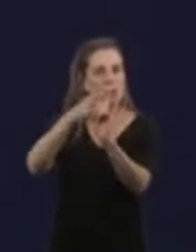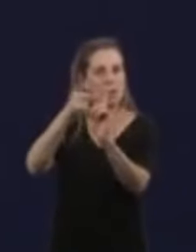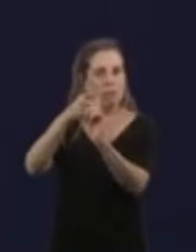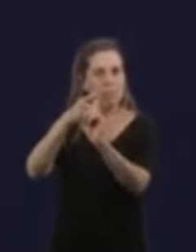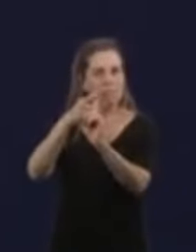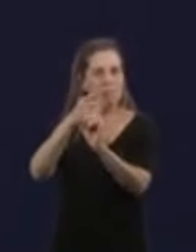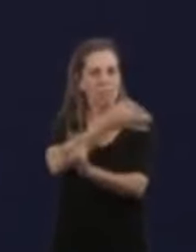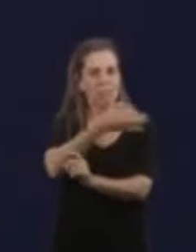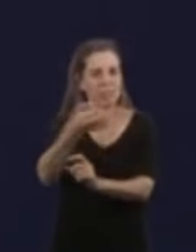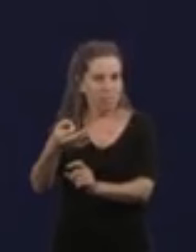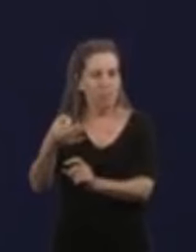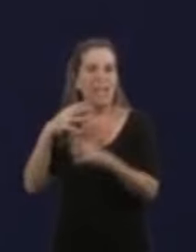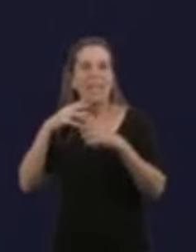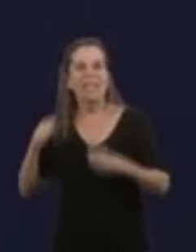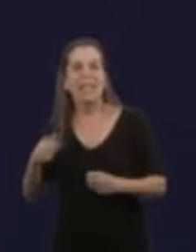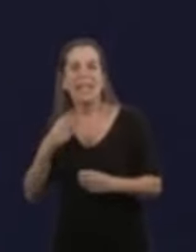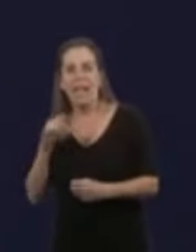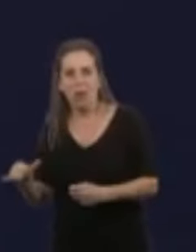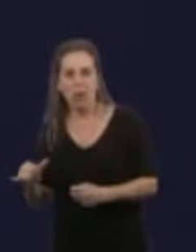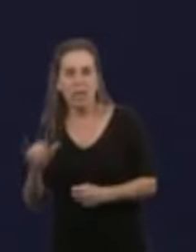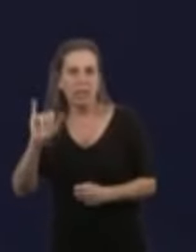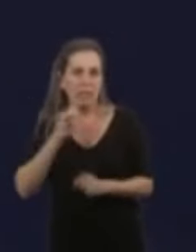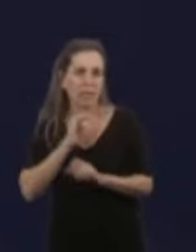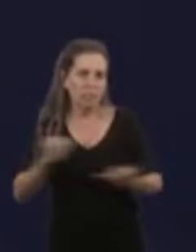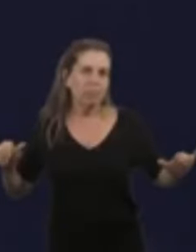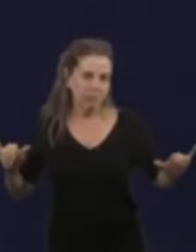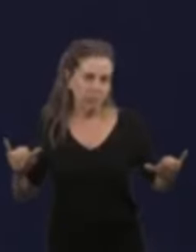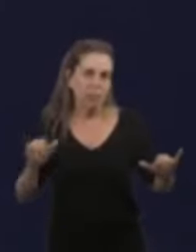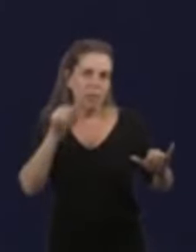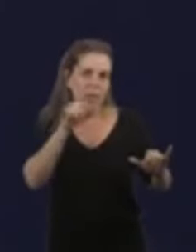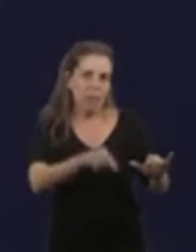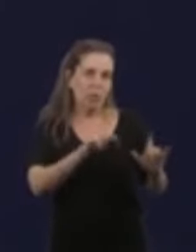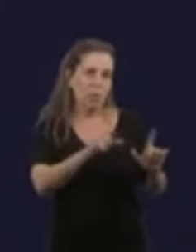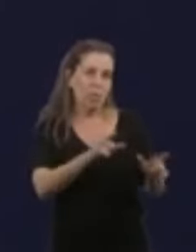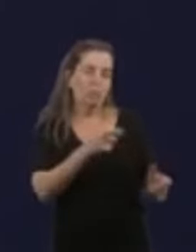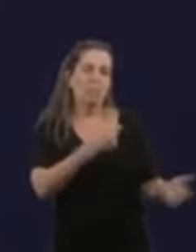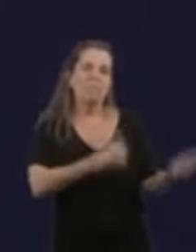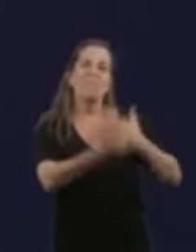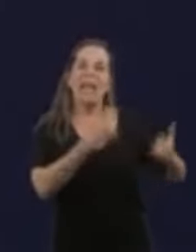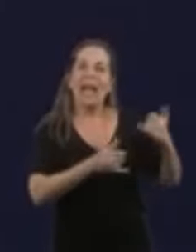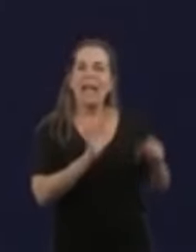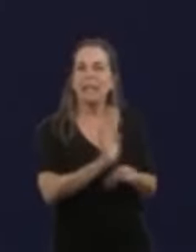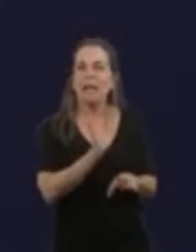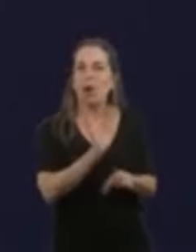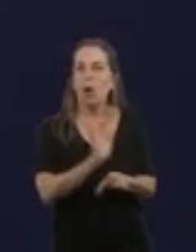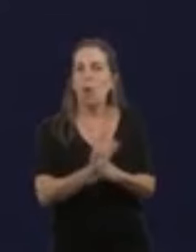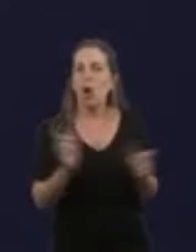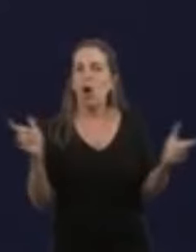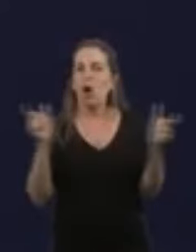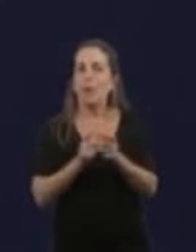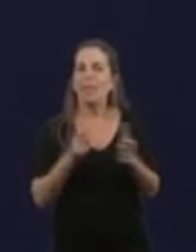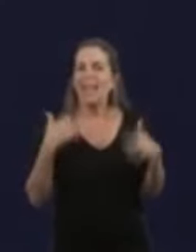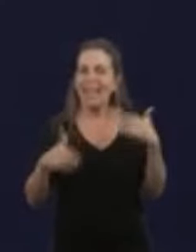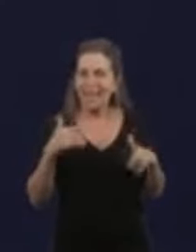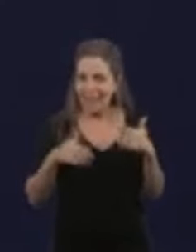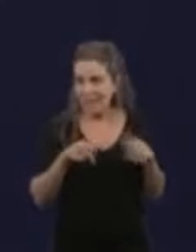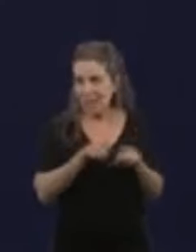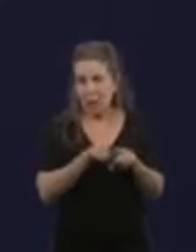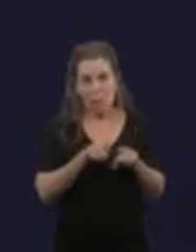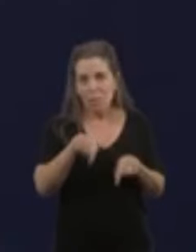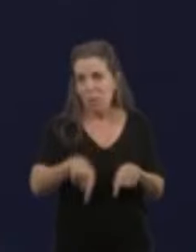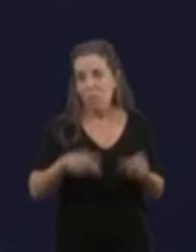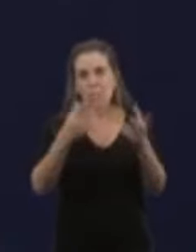dijo dijo porque es parte de nuestro lo que vos definiste como o nombraste como el comité de crisis no es Ni más ni menos que parte